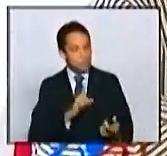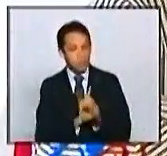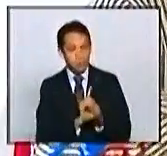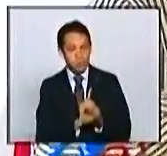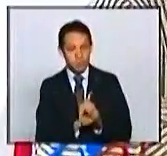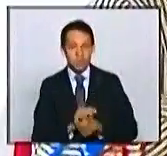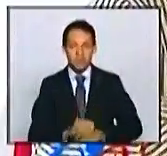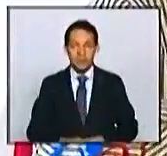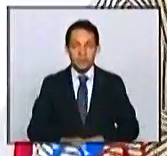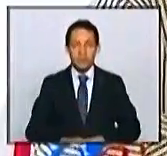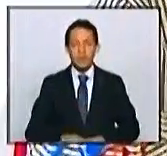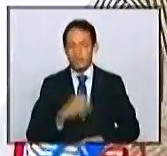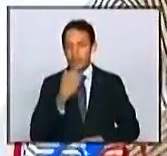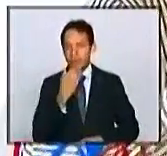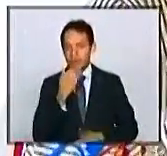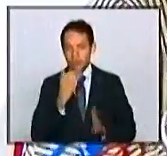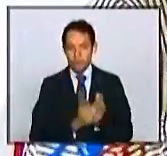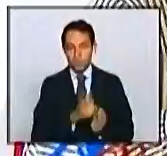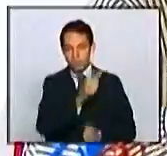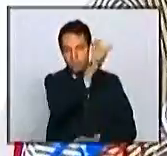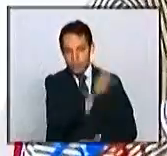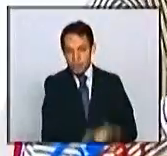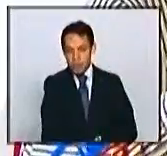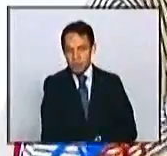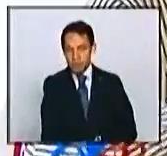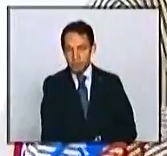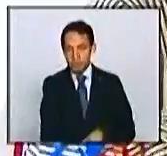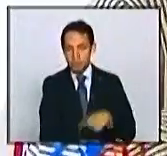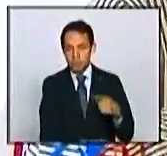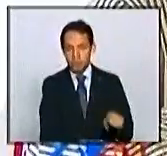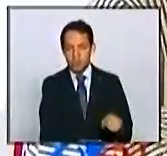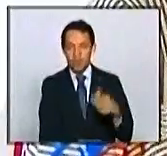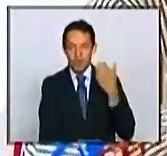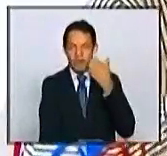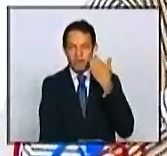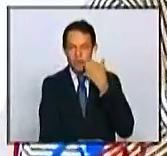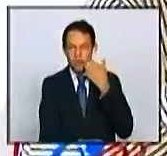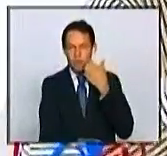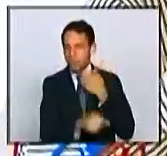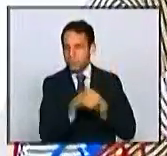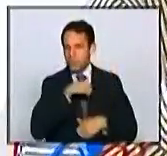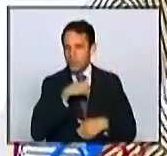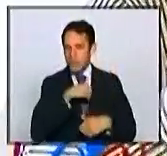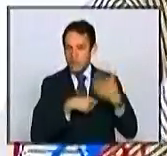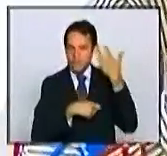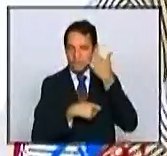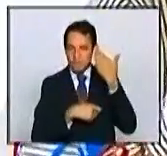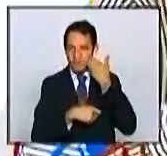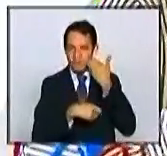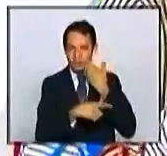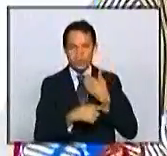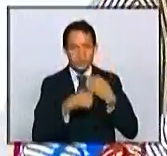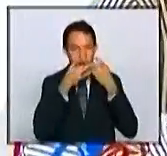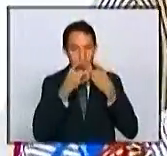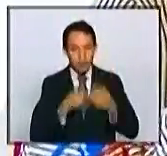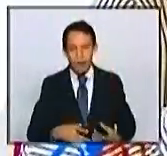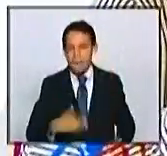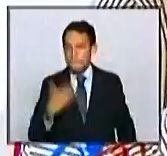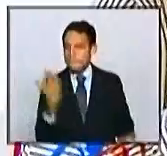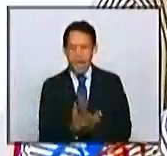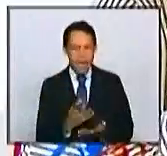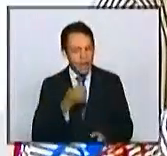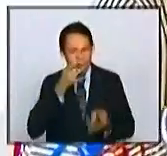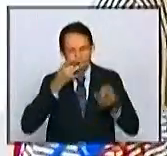demostrado que una persona que es diagnosticada con una enfermedad de las mal llamadas catastróficas